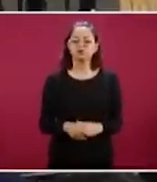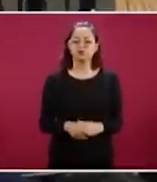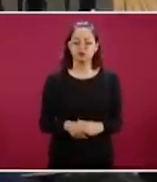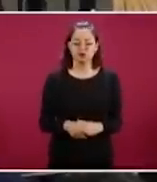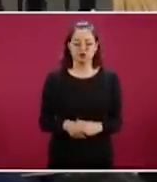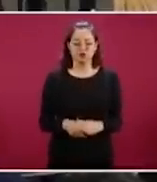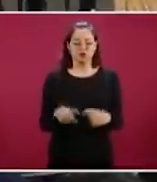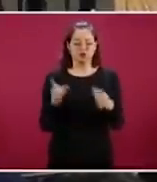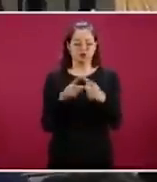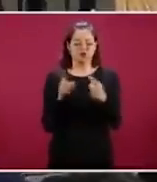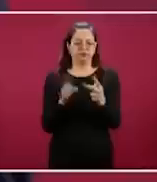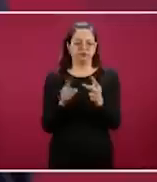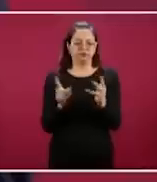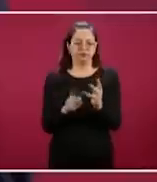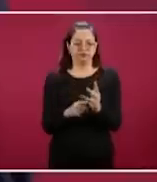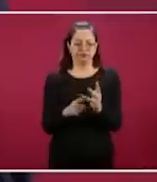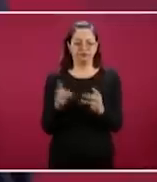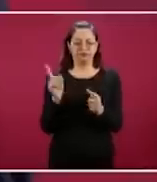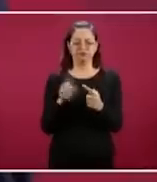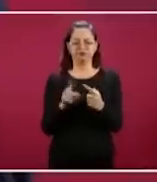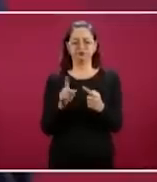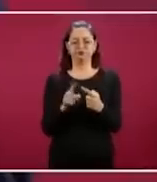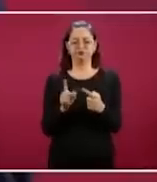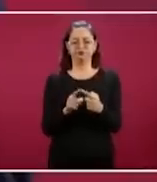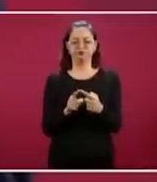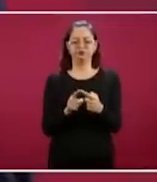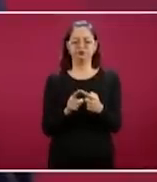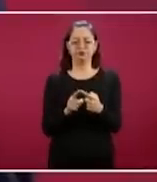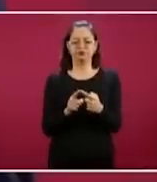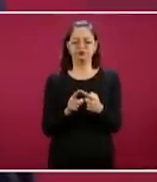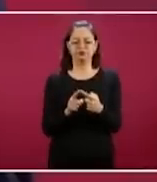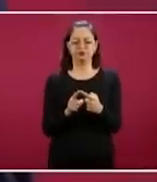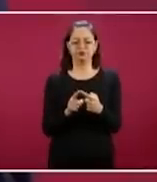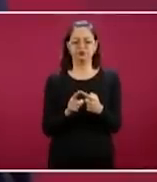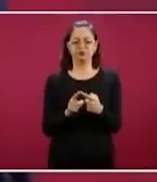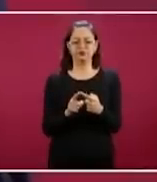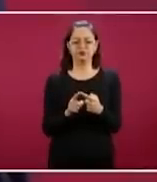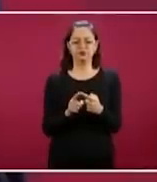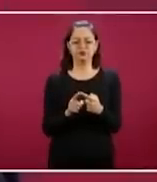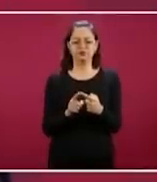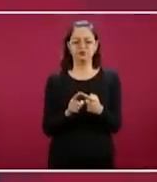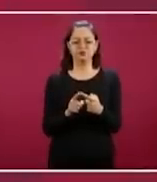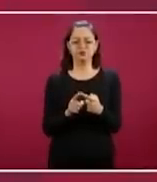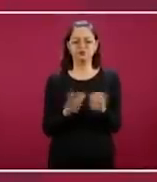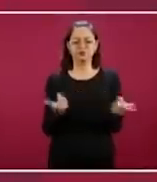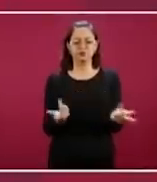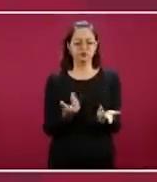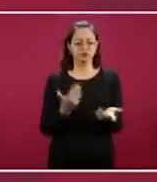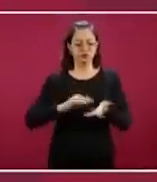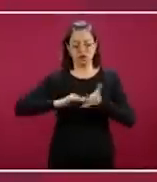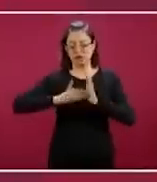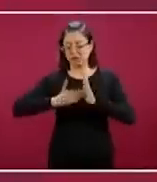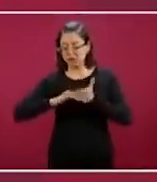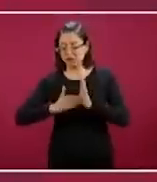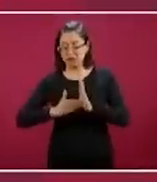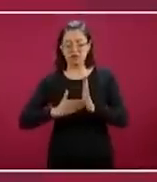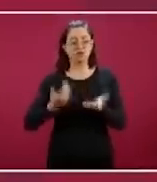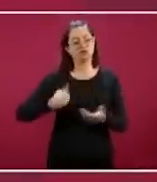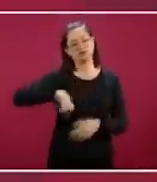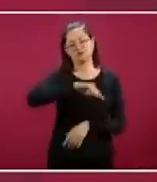cosas. Una, el que nosotros estamos cambiando la estrategia que se